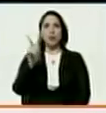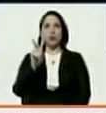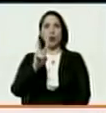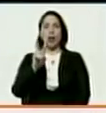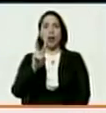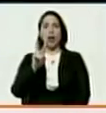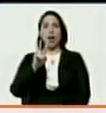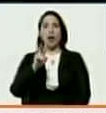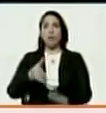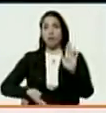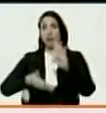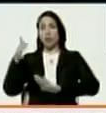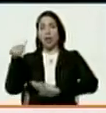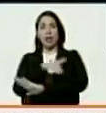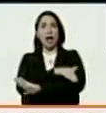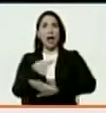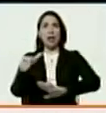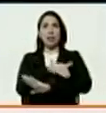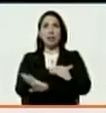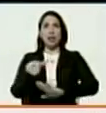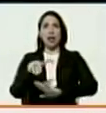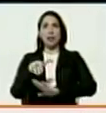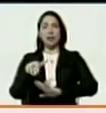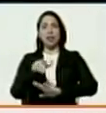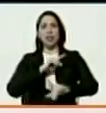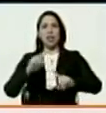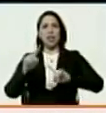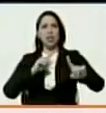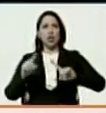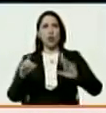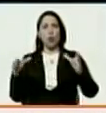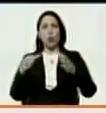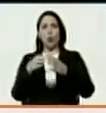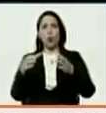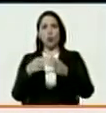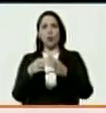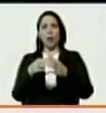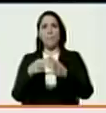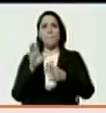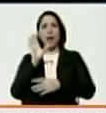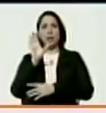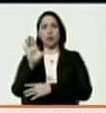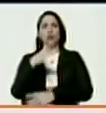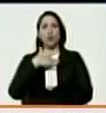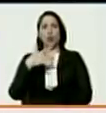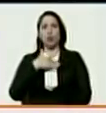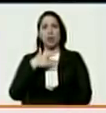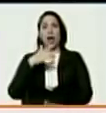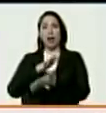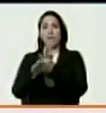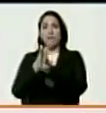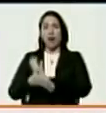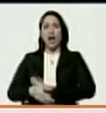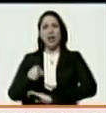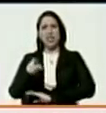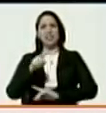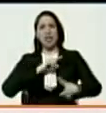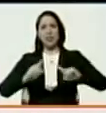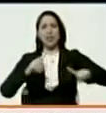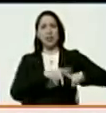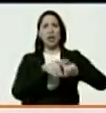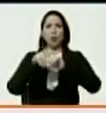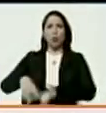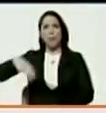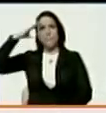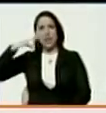dirigido por la Junta Patriótica para acabar con esa dictadura